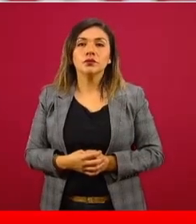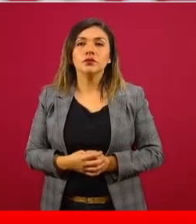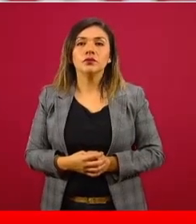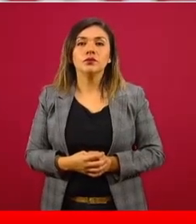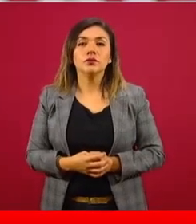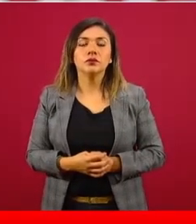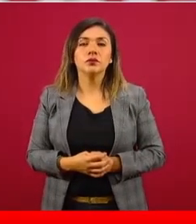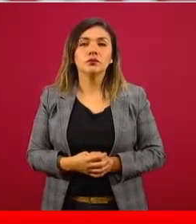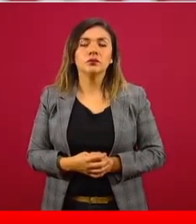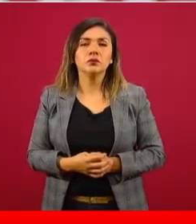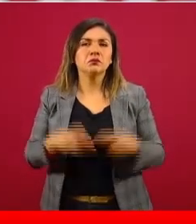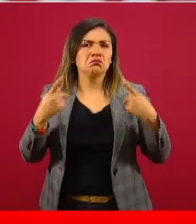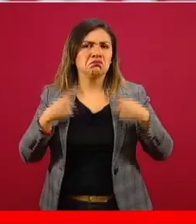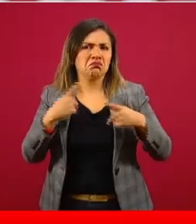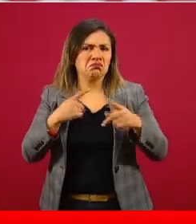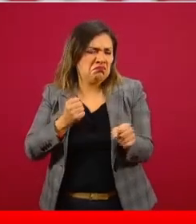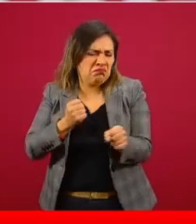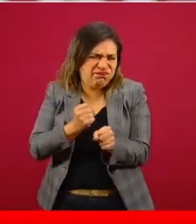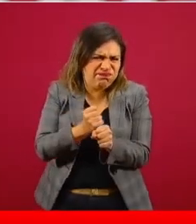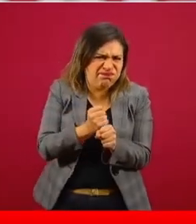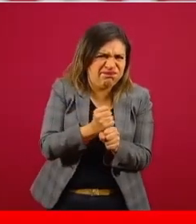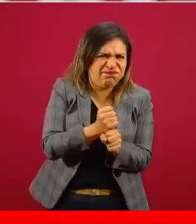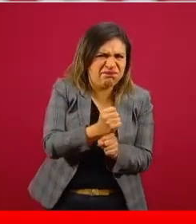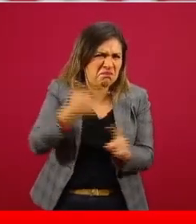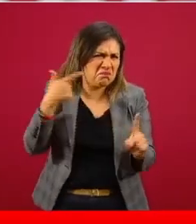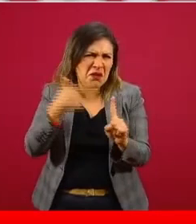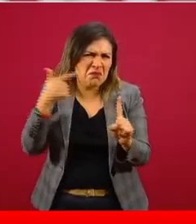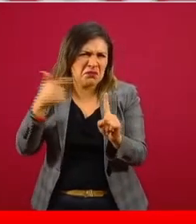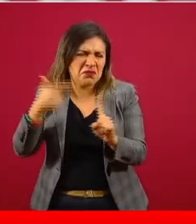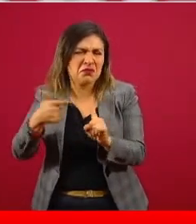lo acribillan y